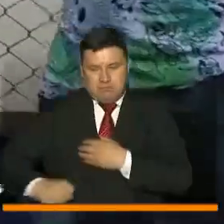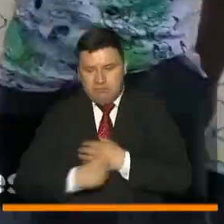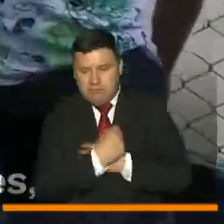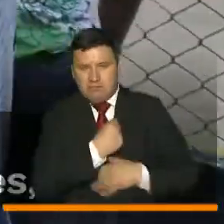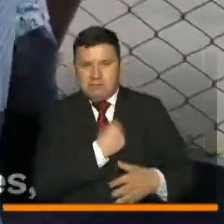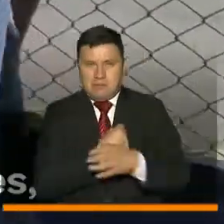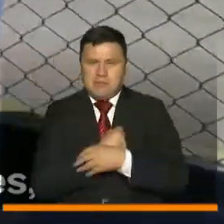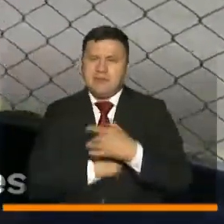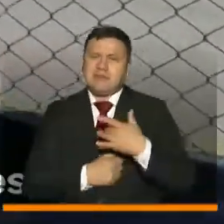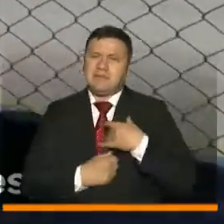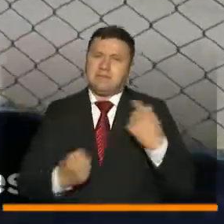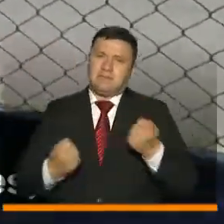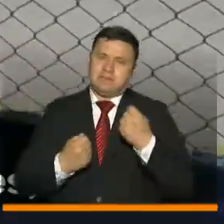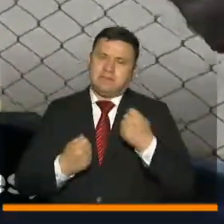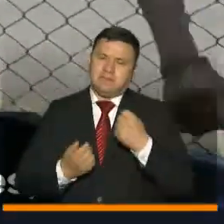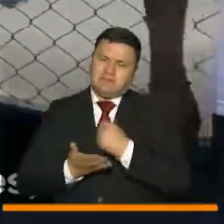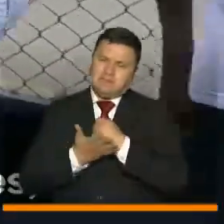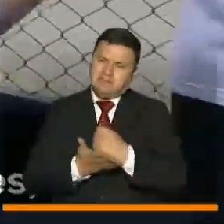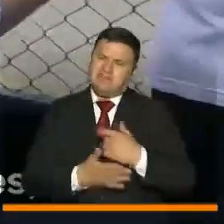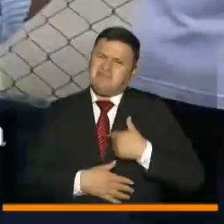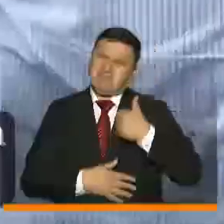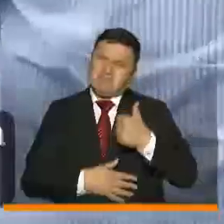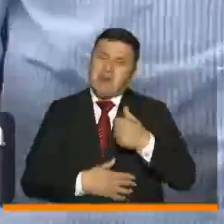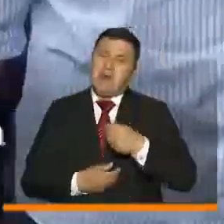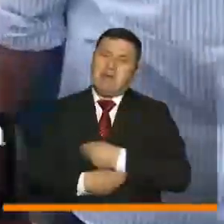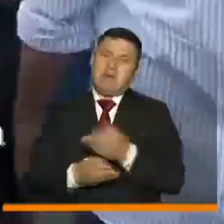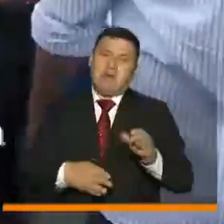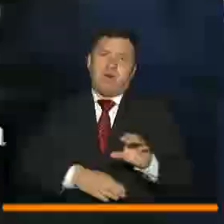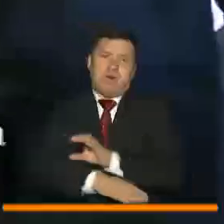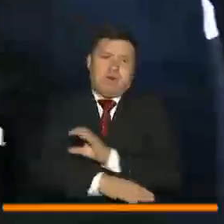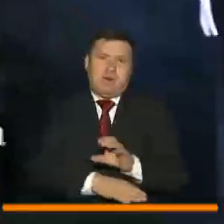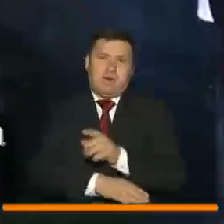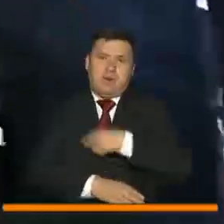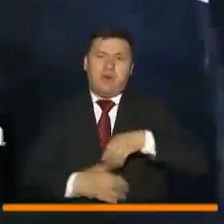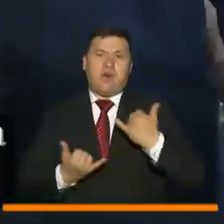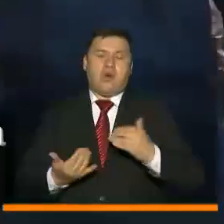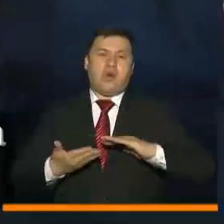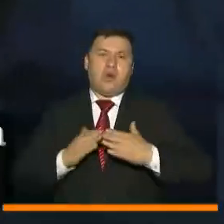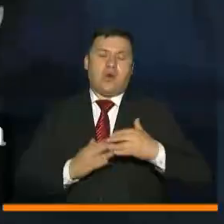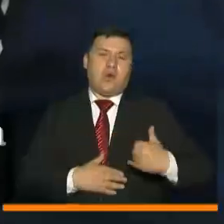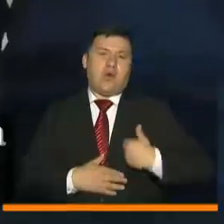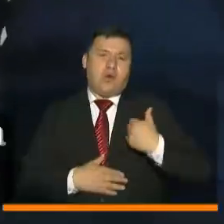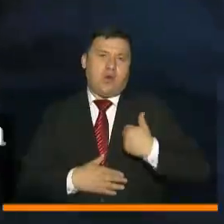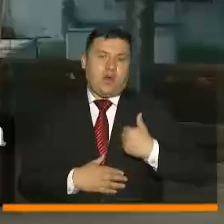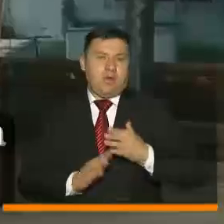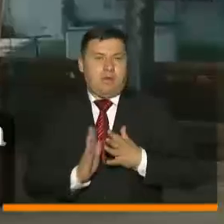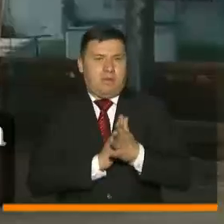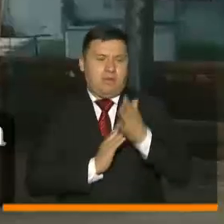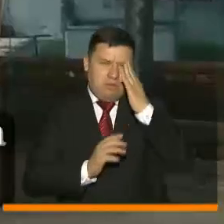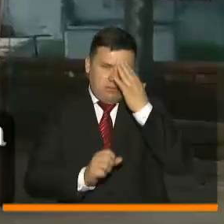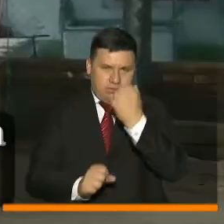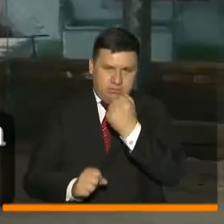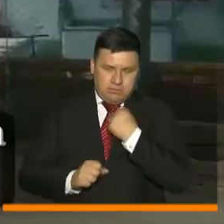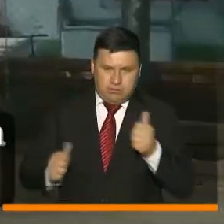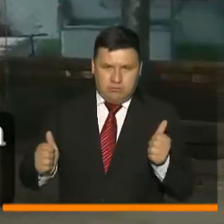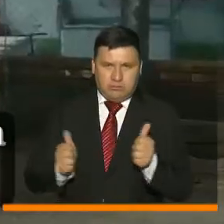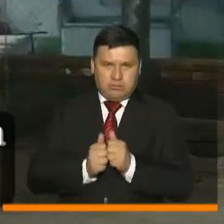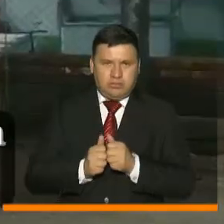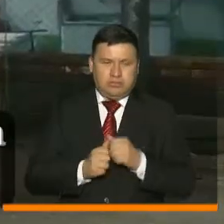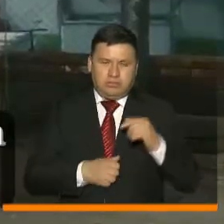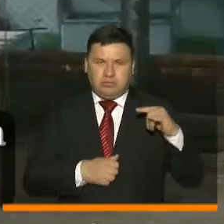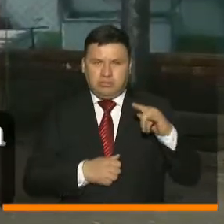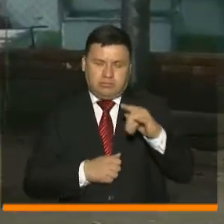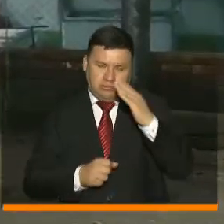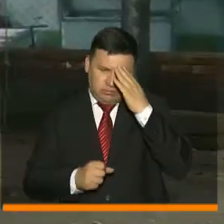marco de Ayudarnos Hace Bien también unos computadores. Y hoy la comunidad joven, junto con la Armada, junto con la